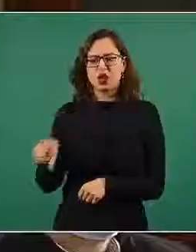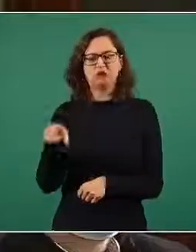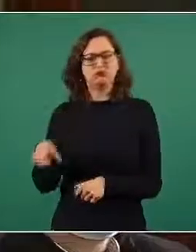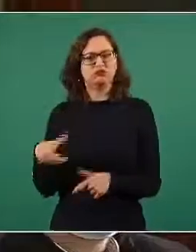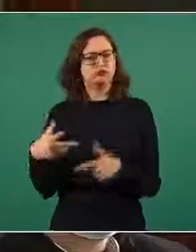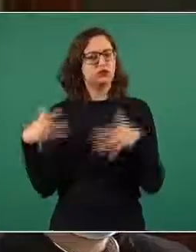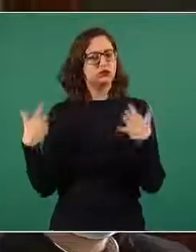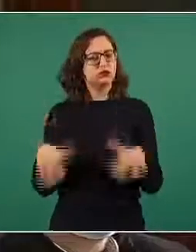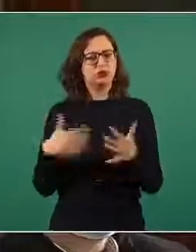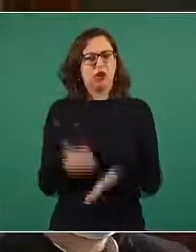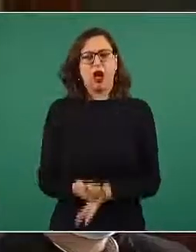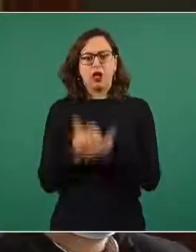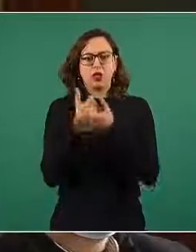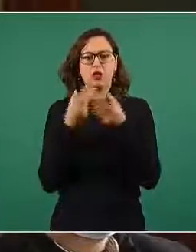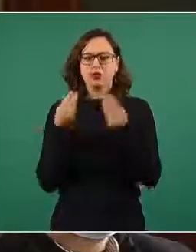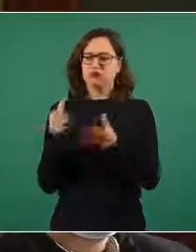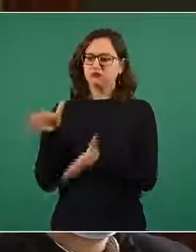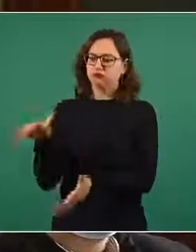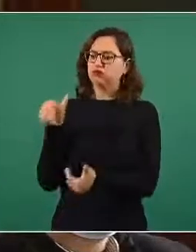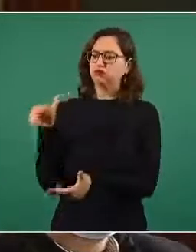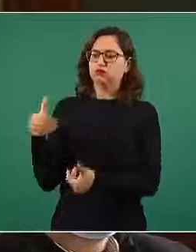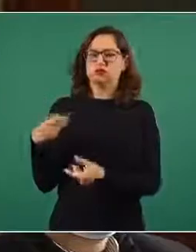y particularmente Tabasco,